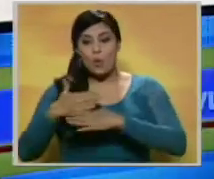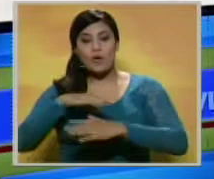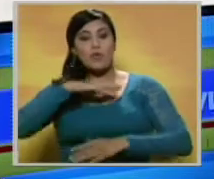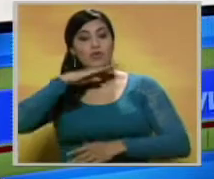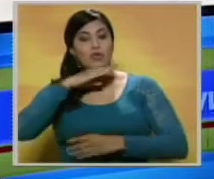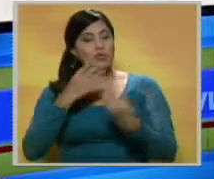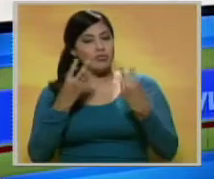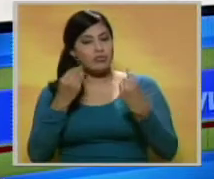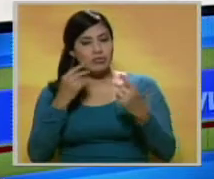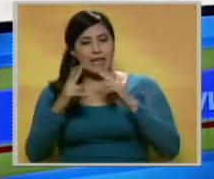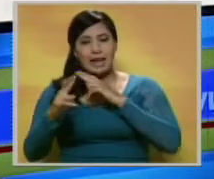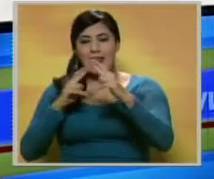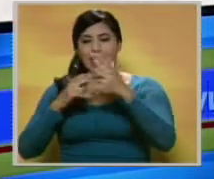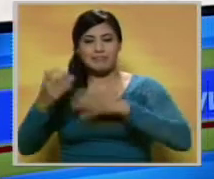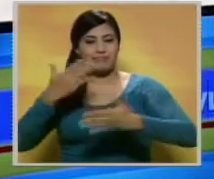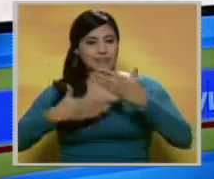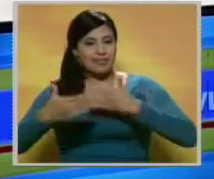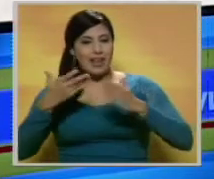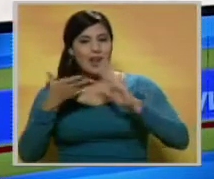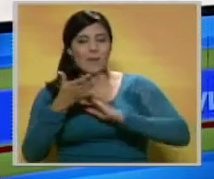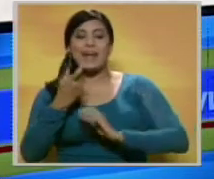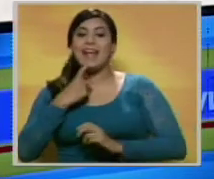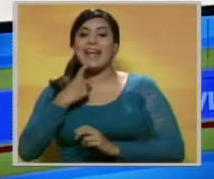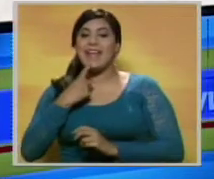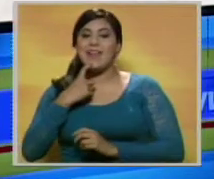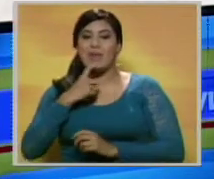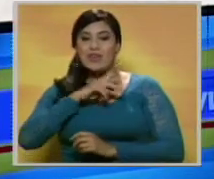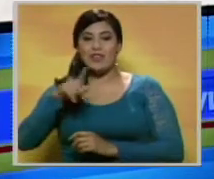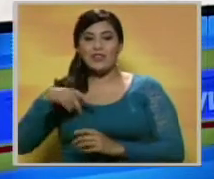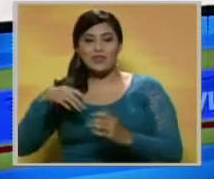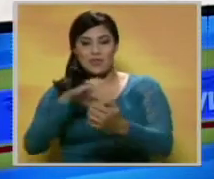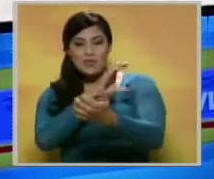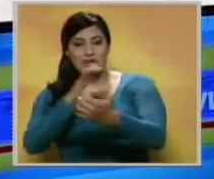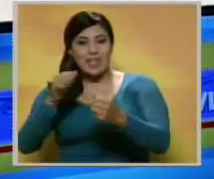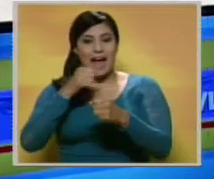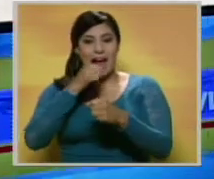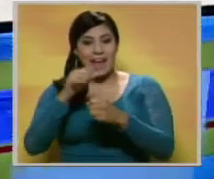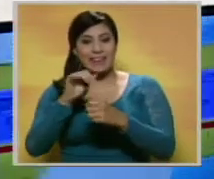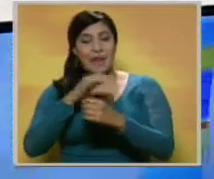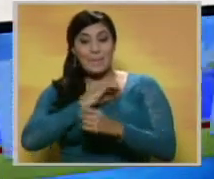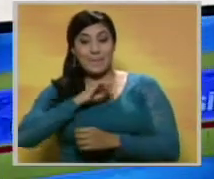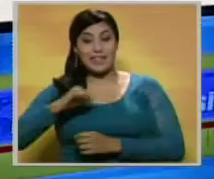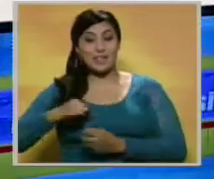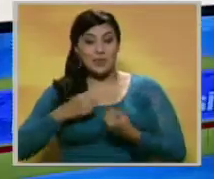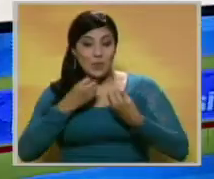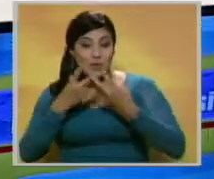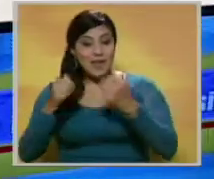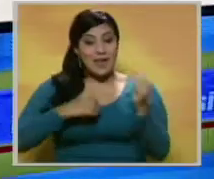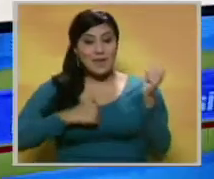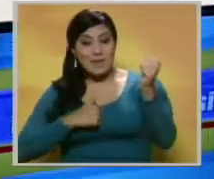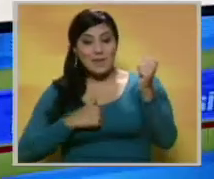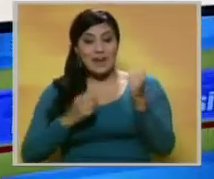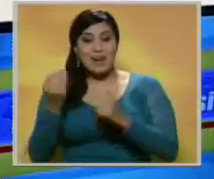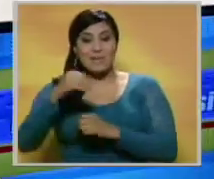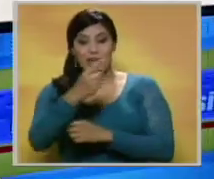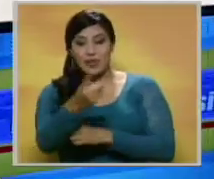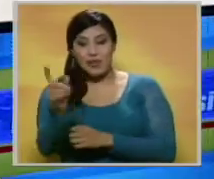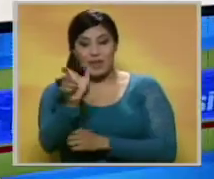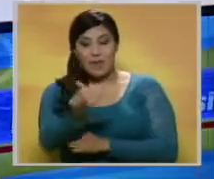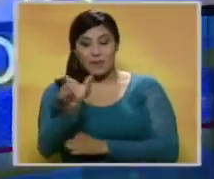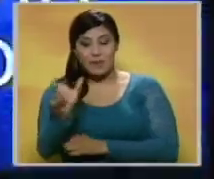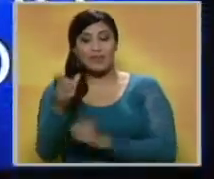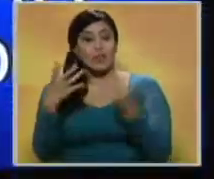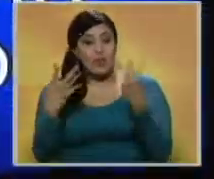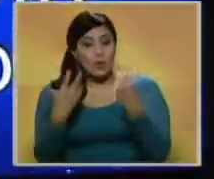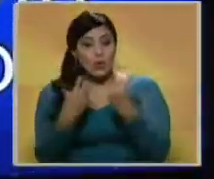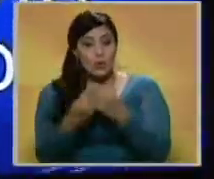y de muchas revelaciones. Van a ver cómo Eduardo nos dio un concierto íntimo que puso a bailar a más de uno. Junto